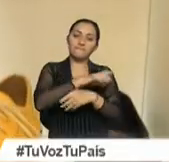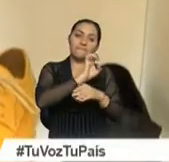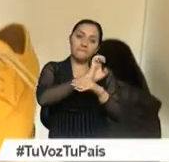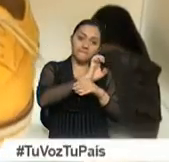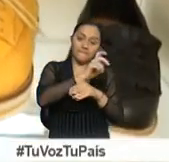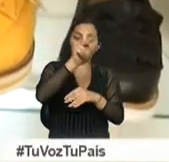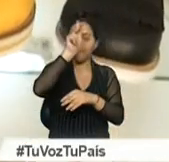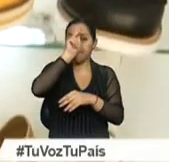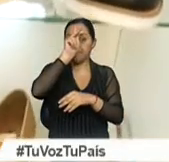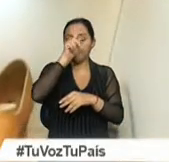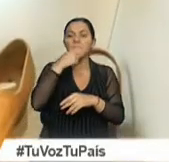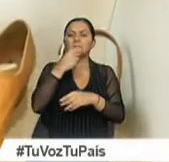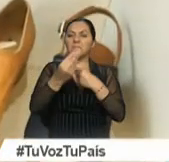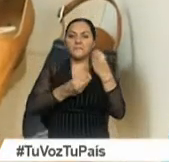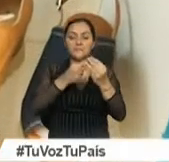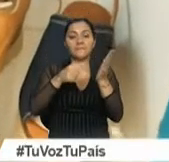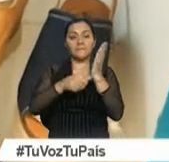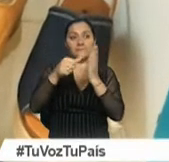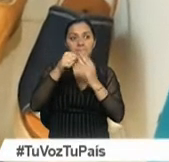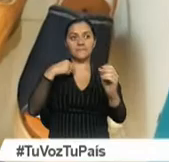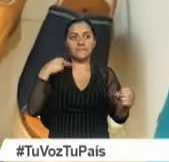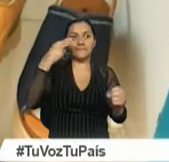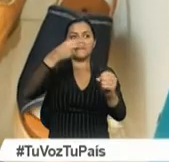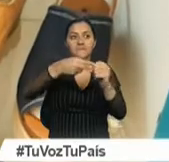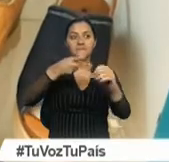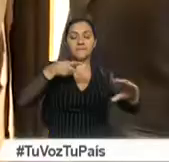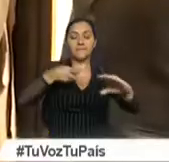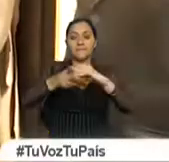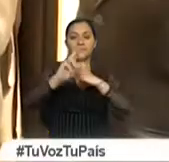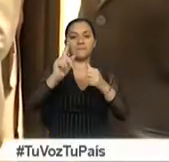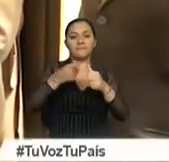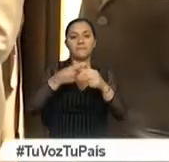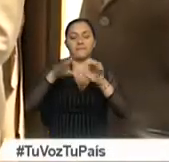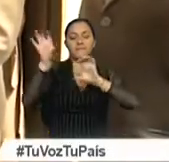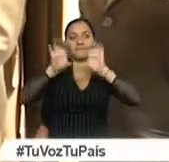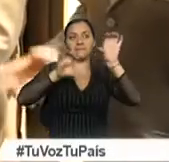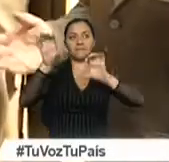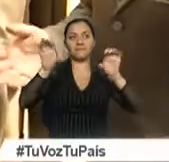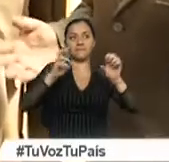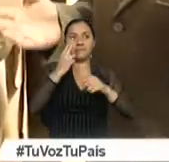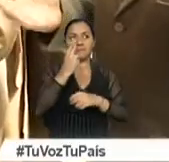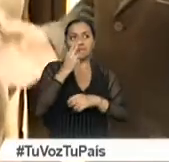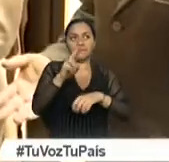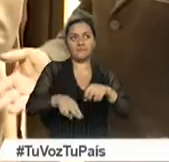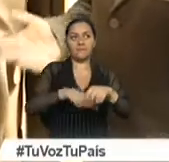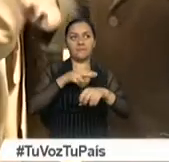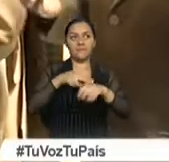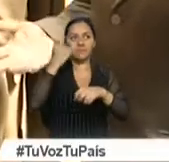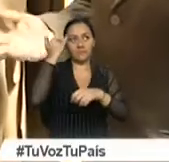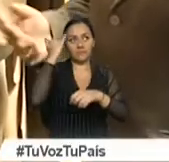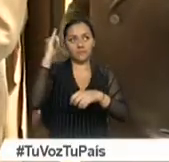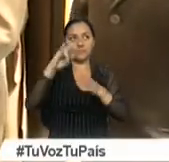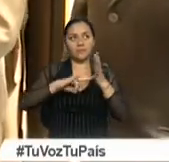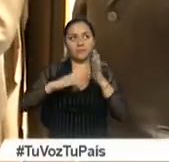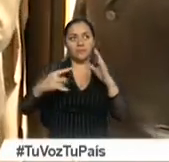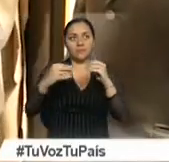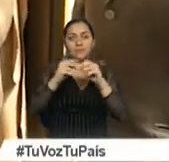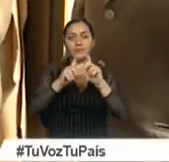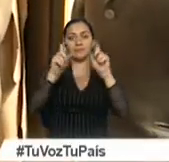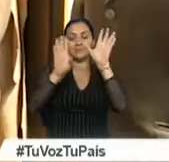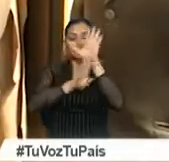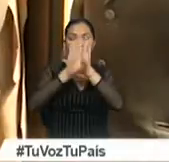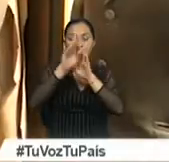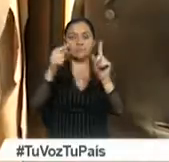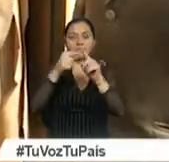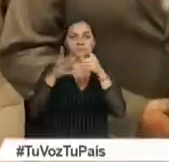Perú, la ministra Eva García asistirá e inaugurará la primera Feria Binacional de Innovación, Tecnología y Emprendimiento,